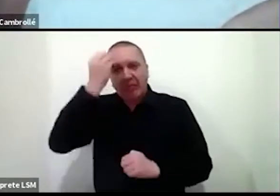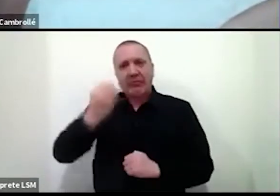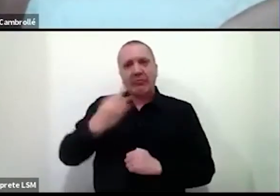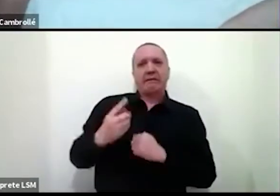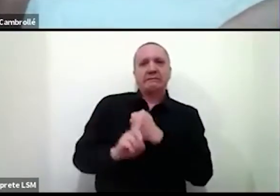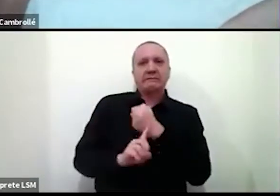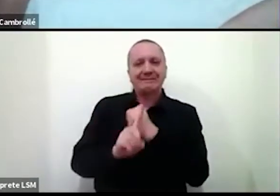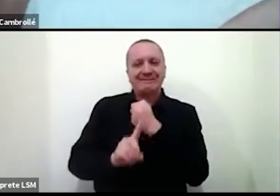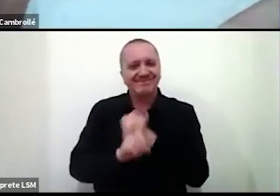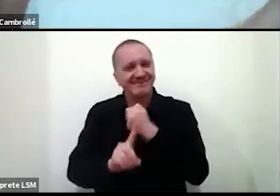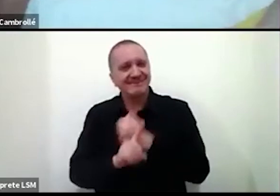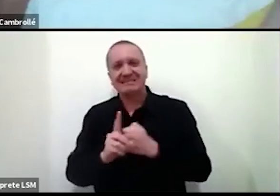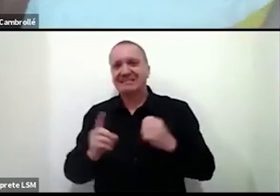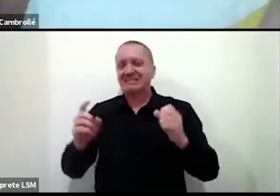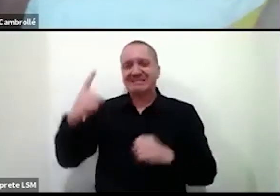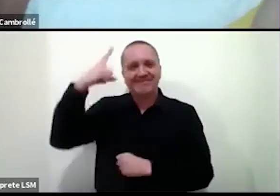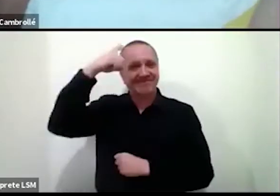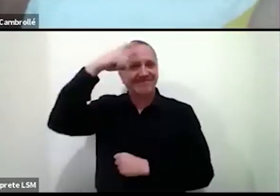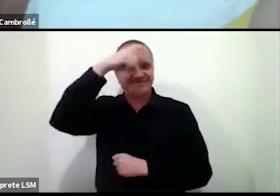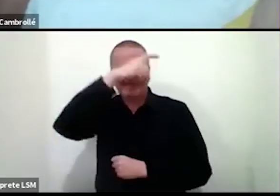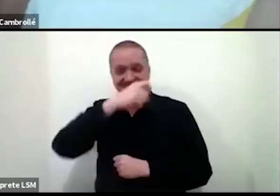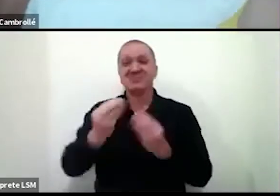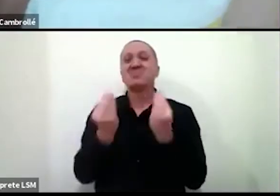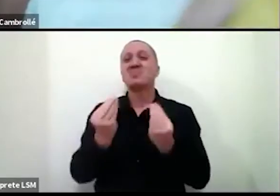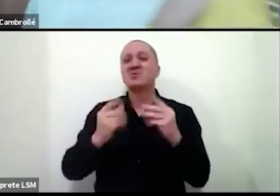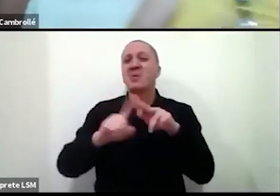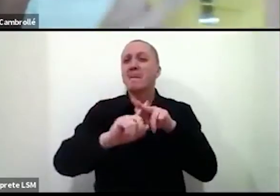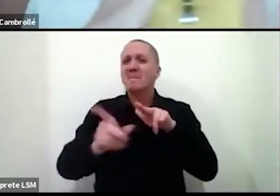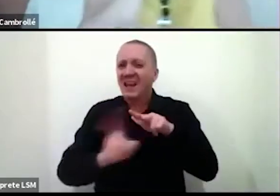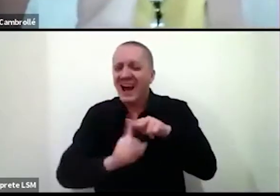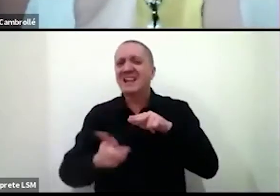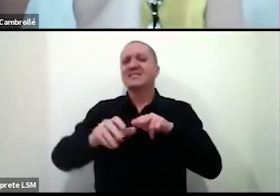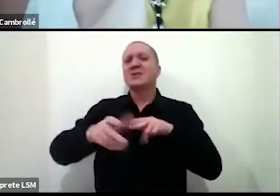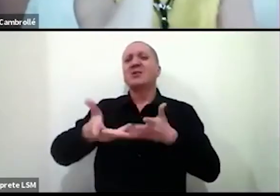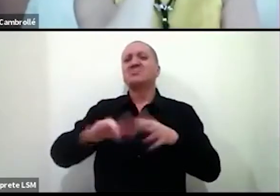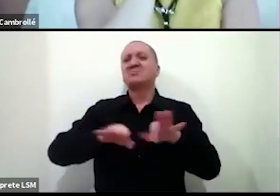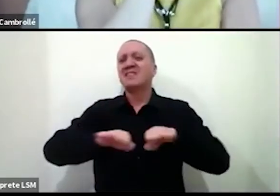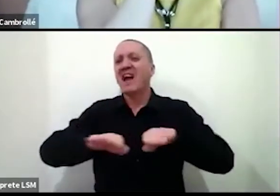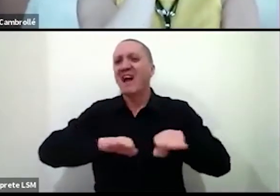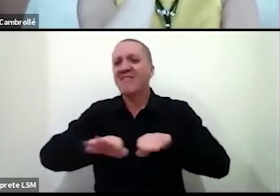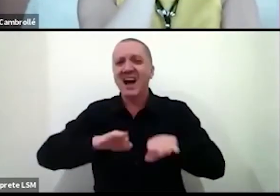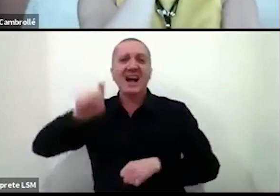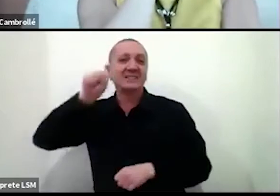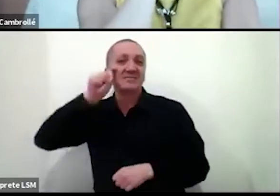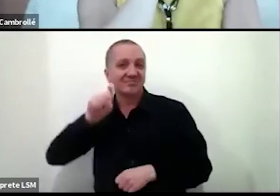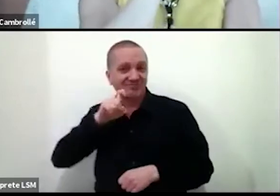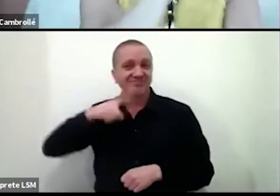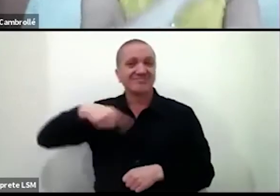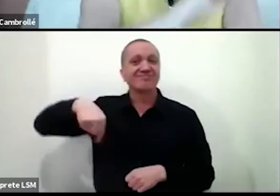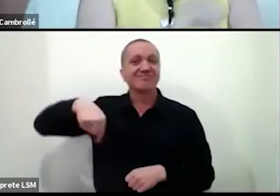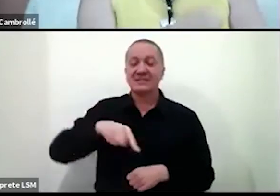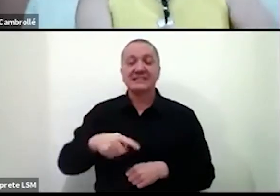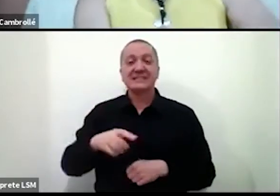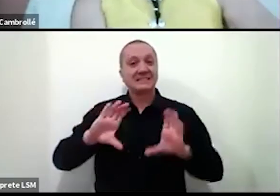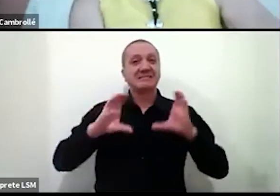compañeras que son en su mayoría migrantes, trabajadoras sexuales, una comunidad que constantemente ha tenido que afrontar